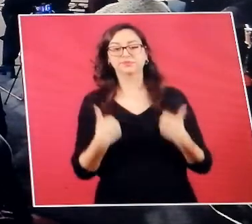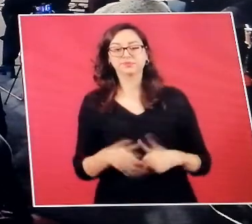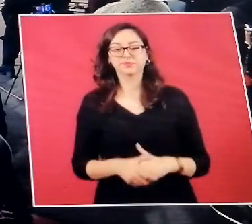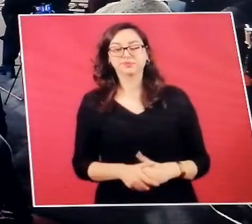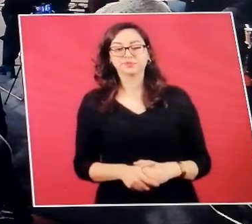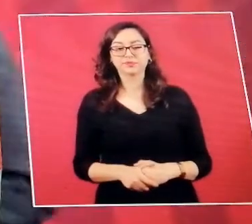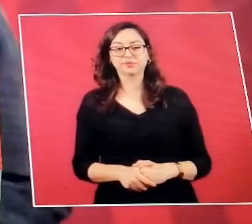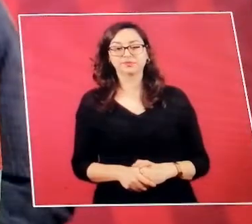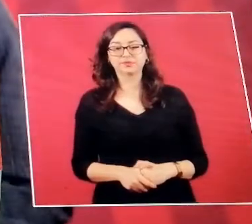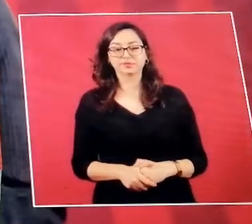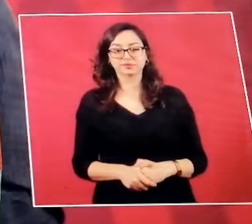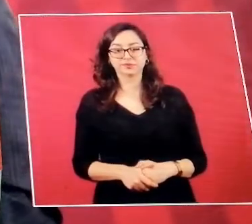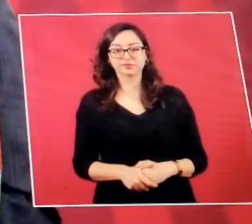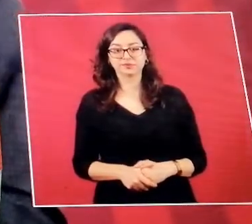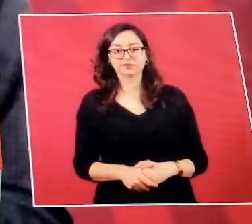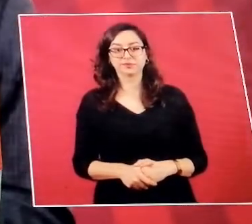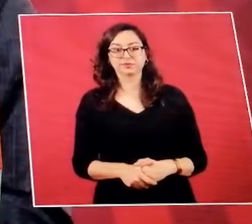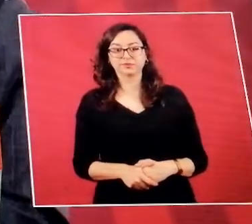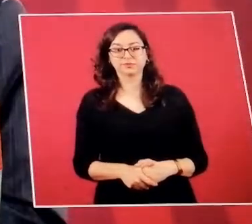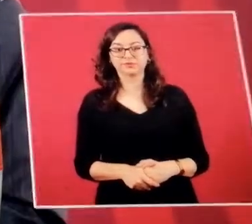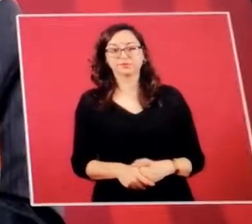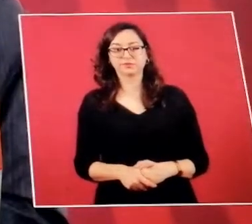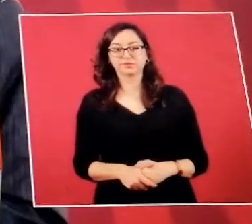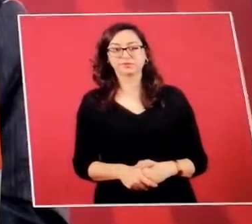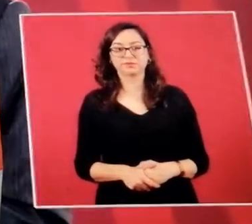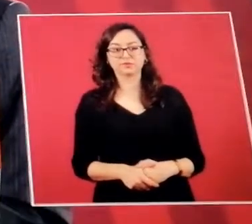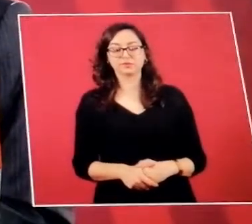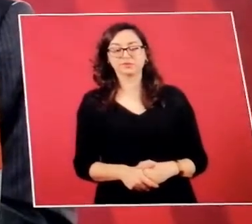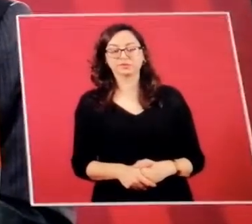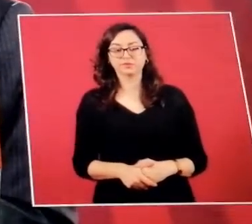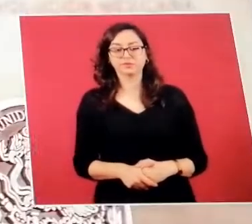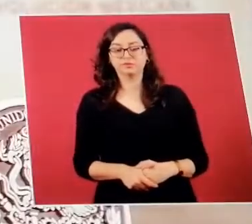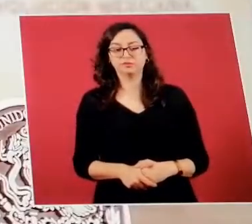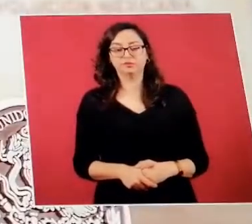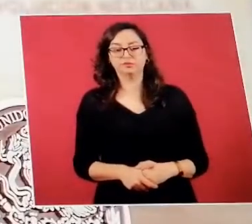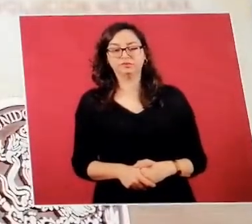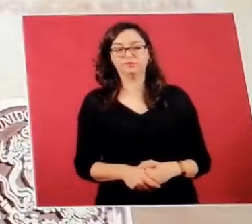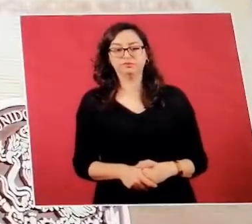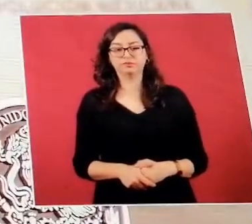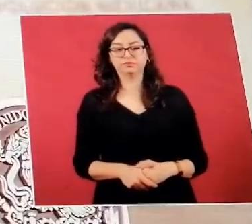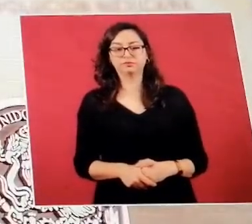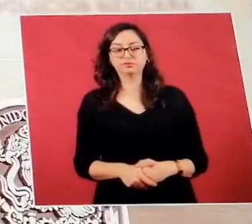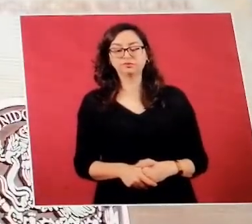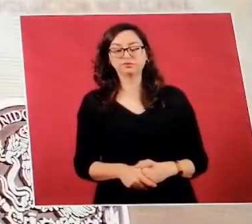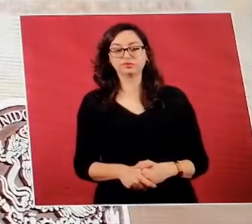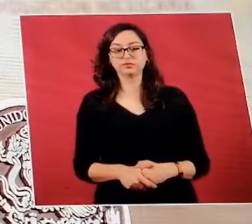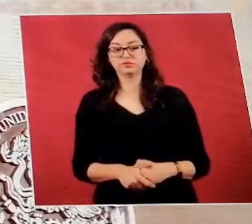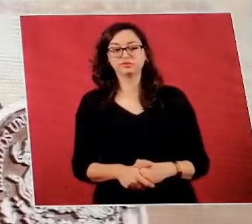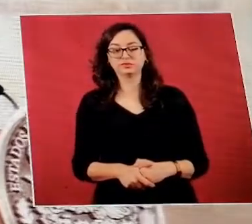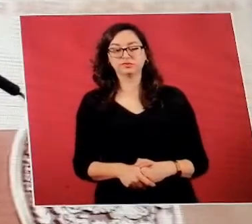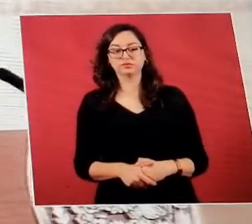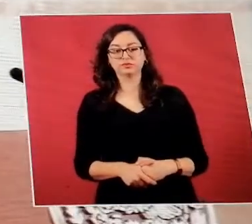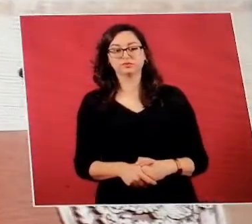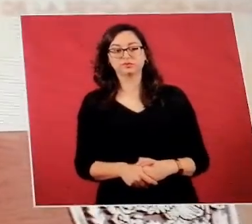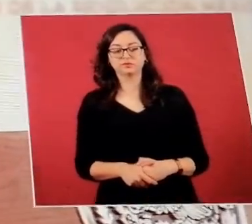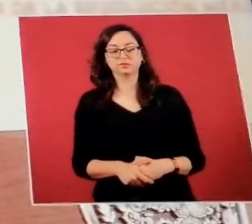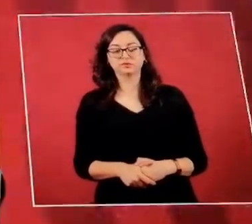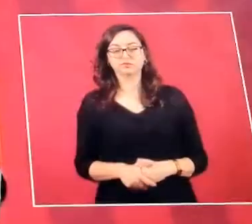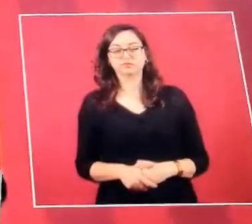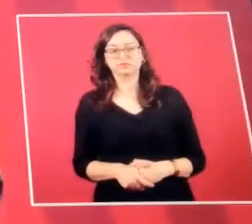Ah, porque pensábamos de que era un asunto de gobierno y además, porque venga de donde venga,